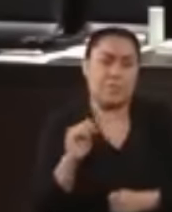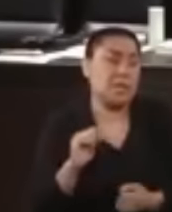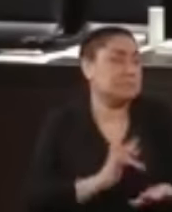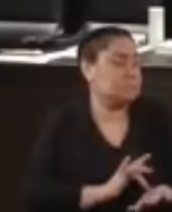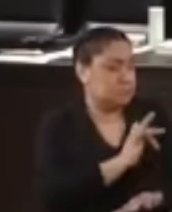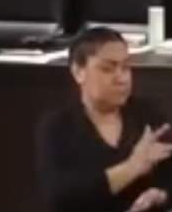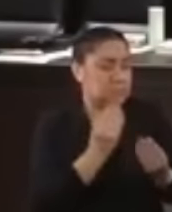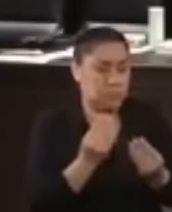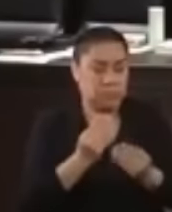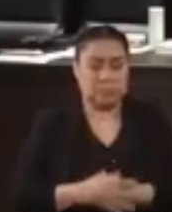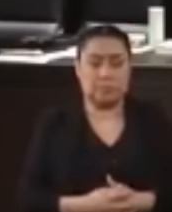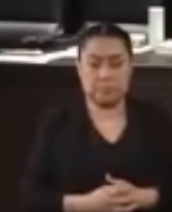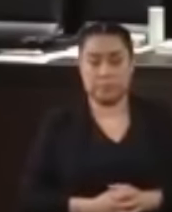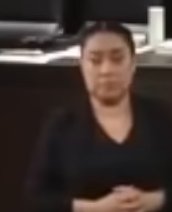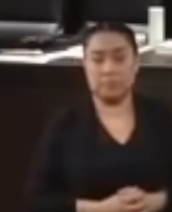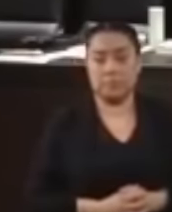gracias.